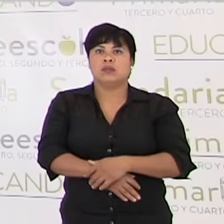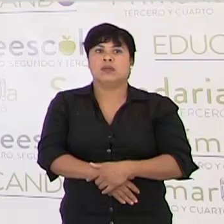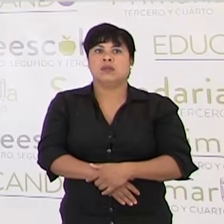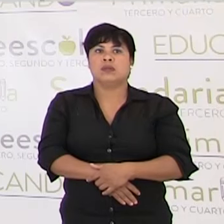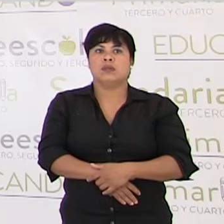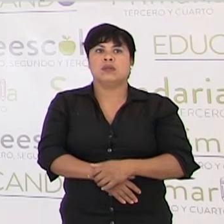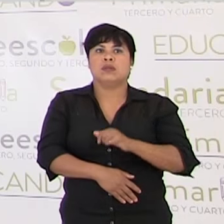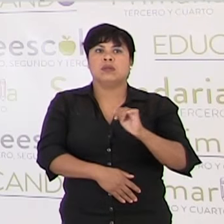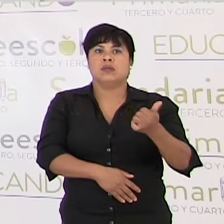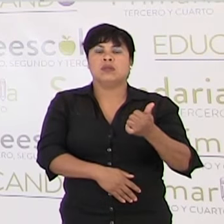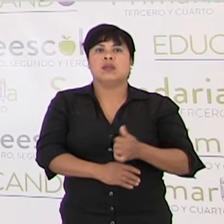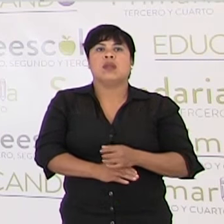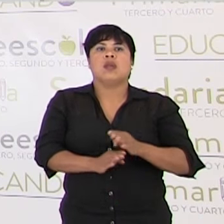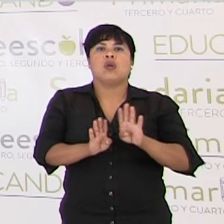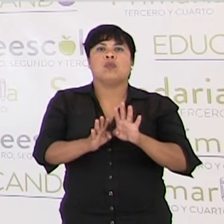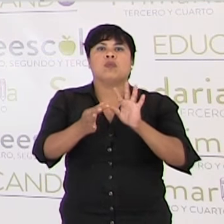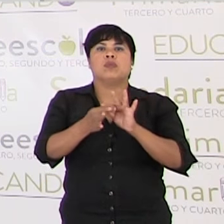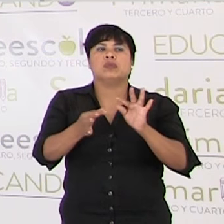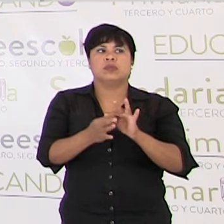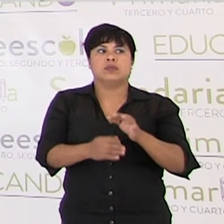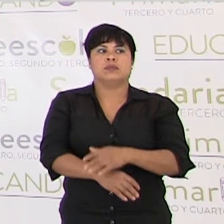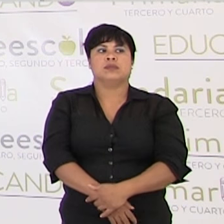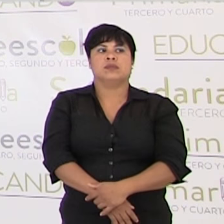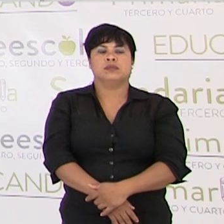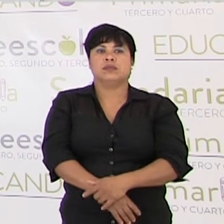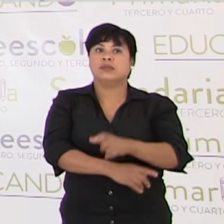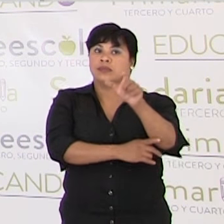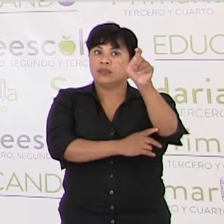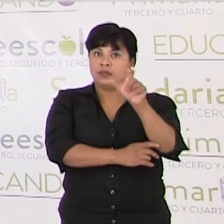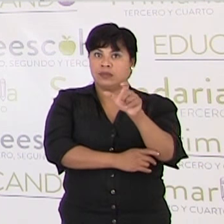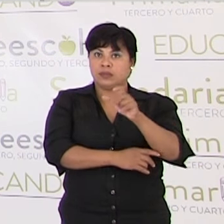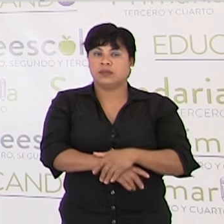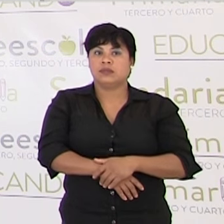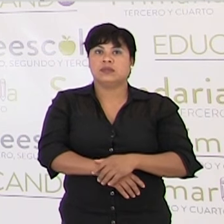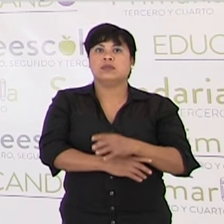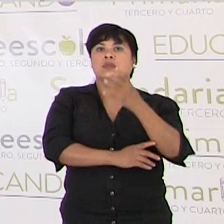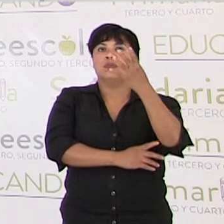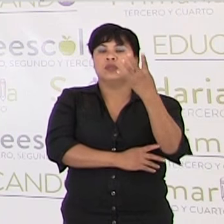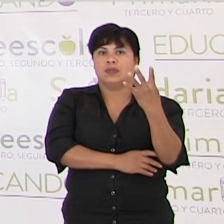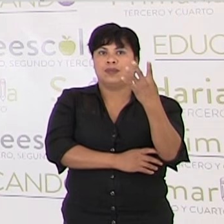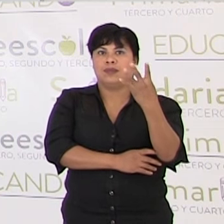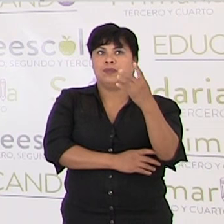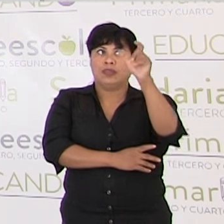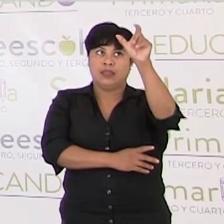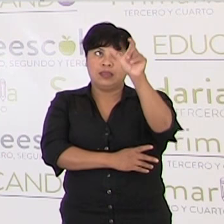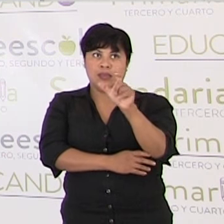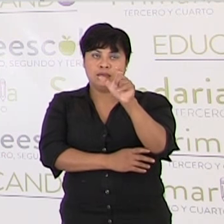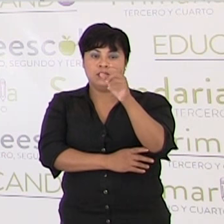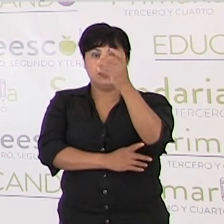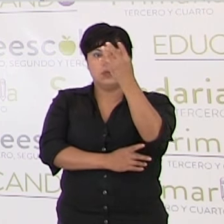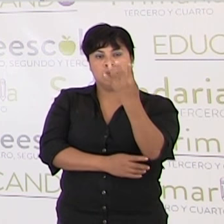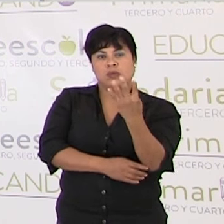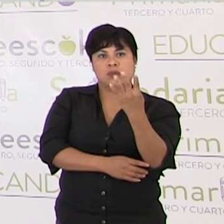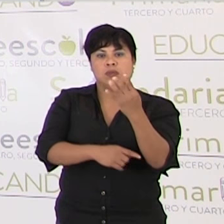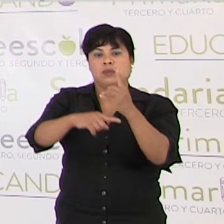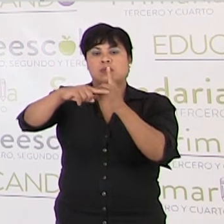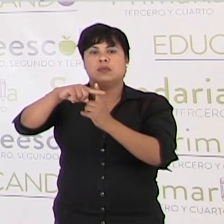planteamiento, la otra expresión algebraica. X sobre 4 más